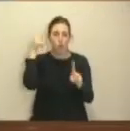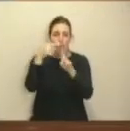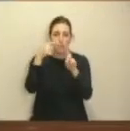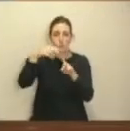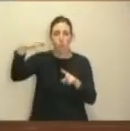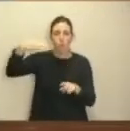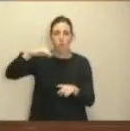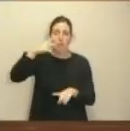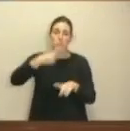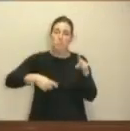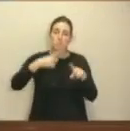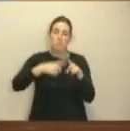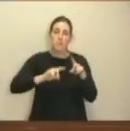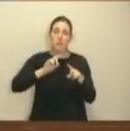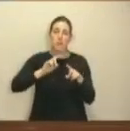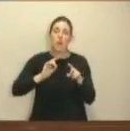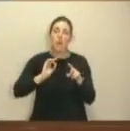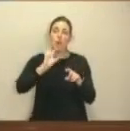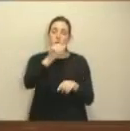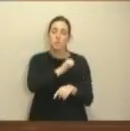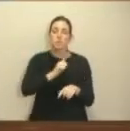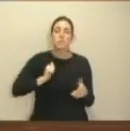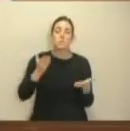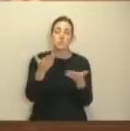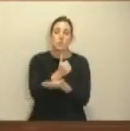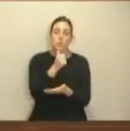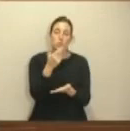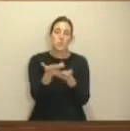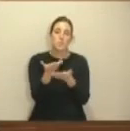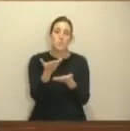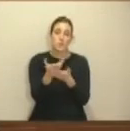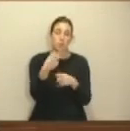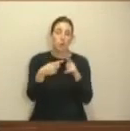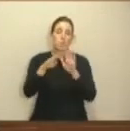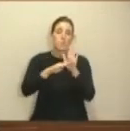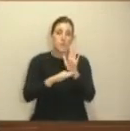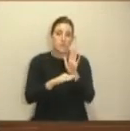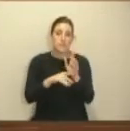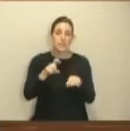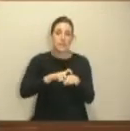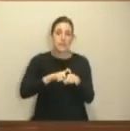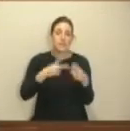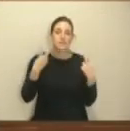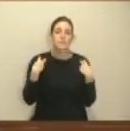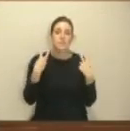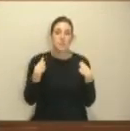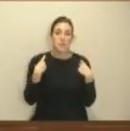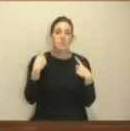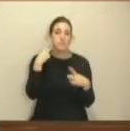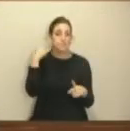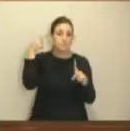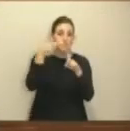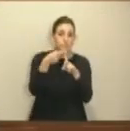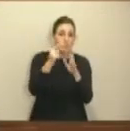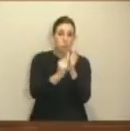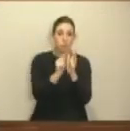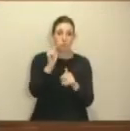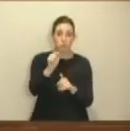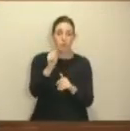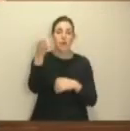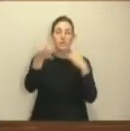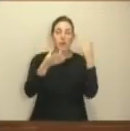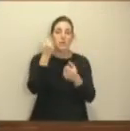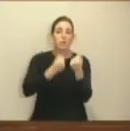de las comunidades autónomas. Y por eso le he pedido medidas que incidan de carácter fiscal, que incidan fundamentalmente en ese punto, en la actividad